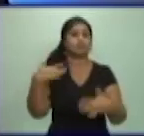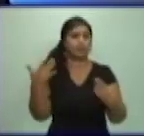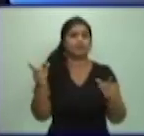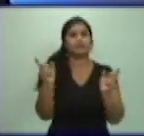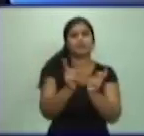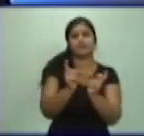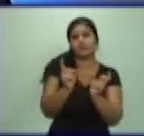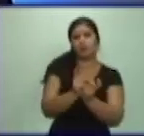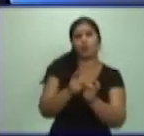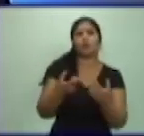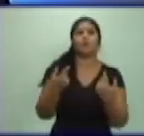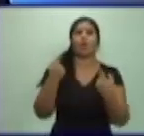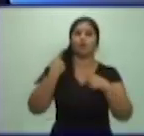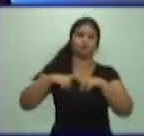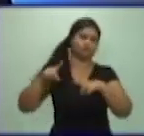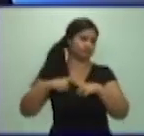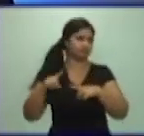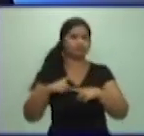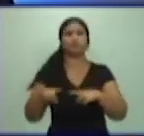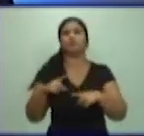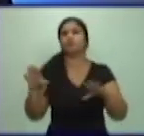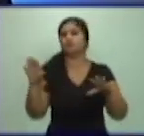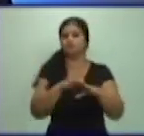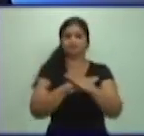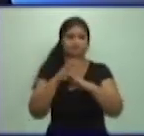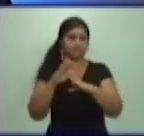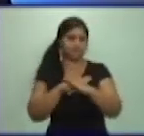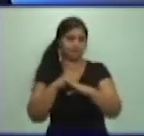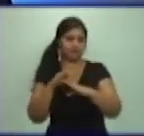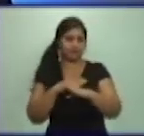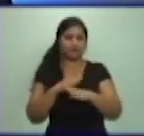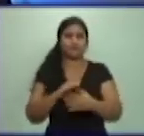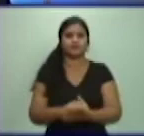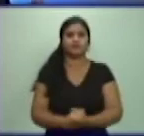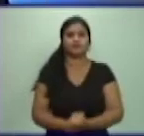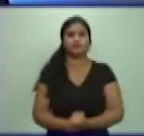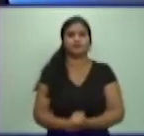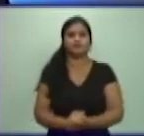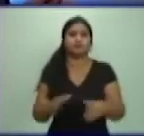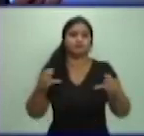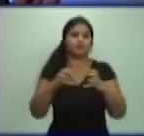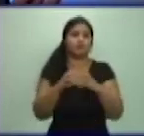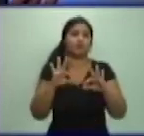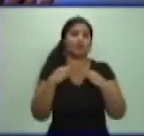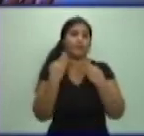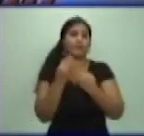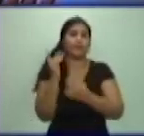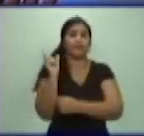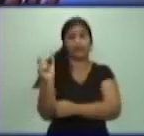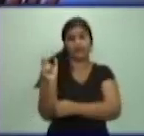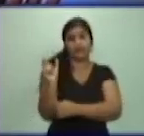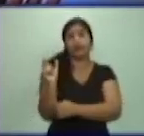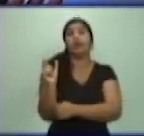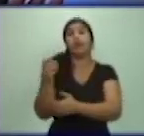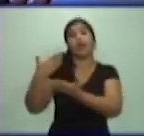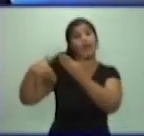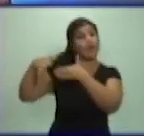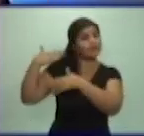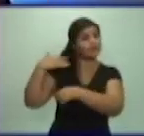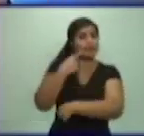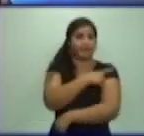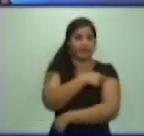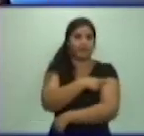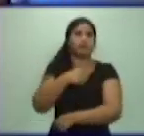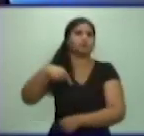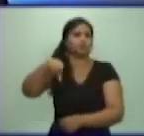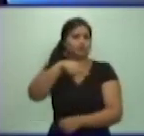sinónimos, antónimos, parónimos, homófonos, formar familias de palabras. Desde la primaria ustedes vienen formando familias de palabras y